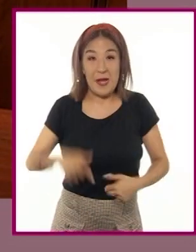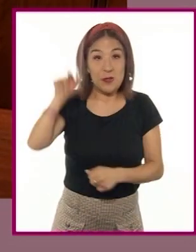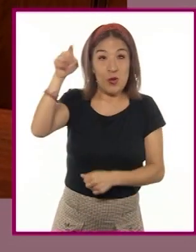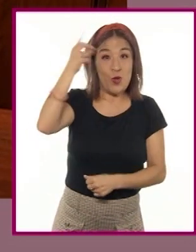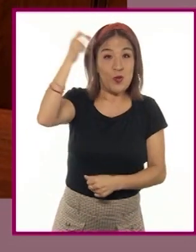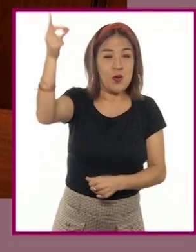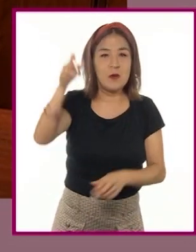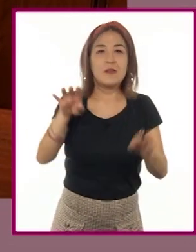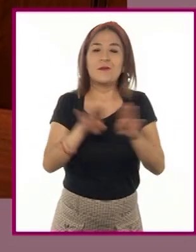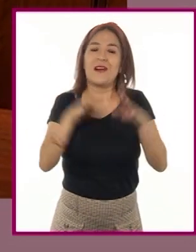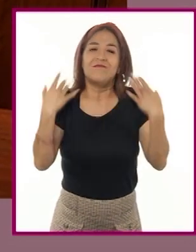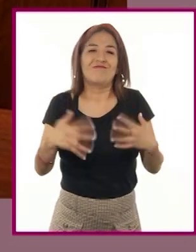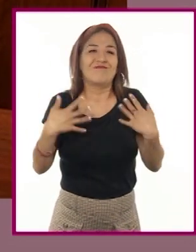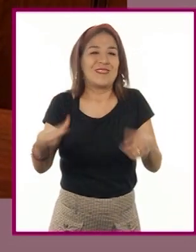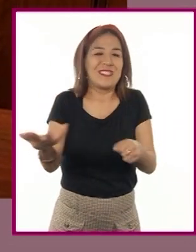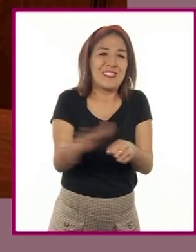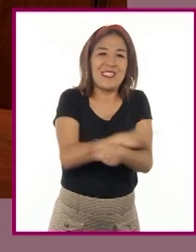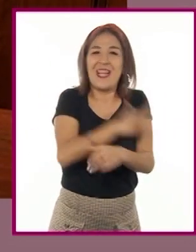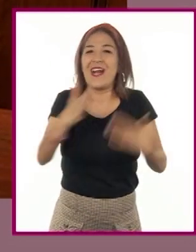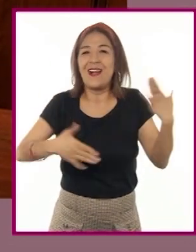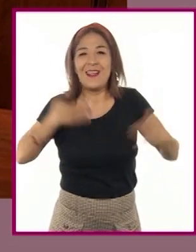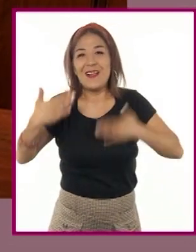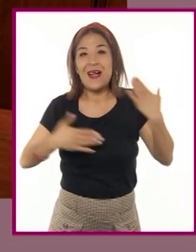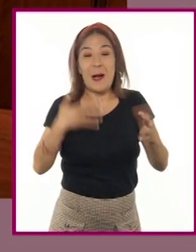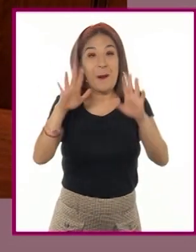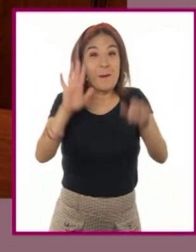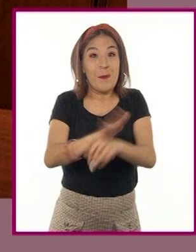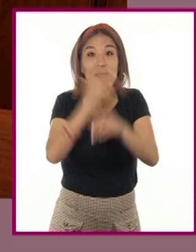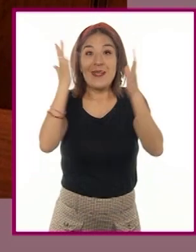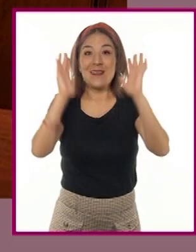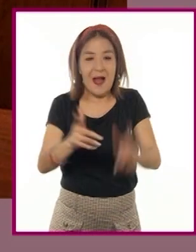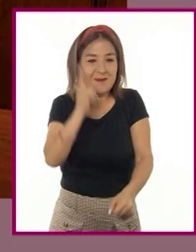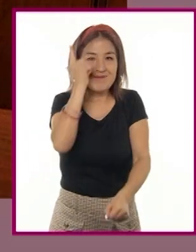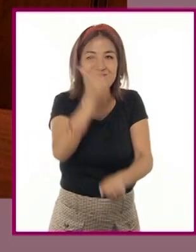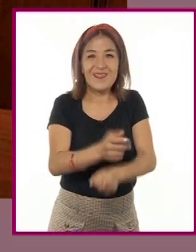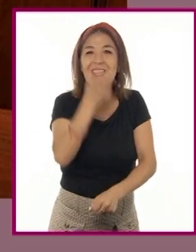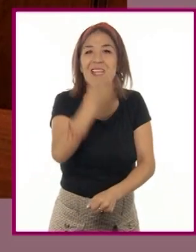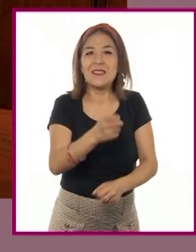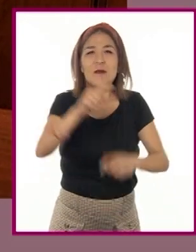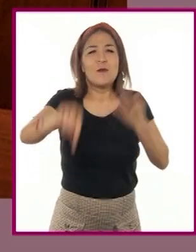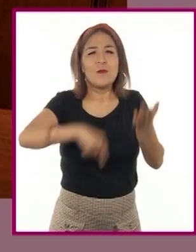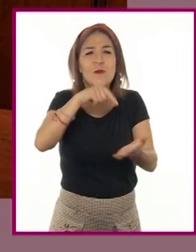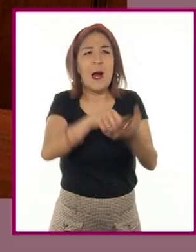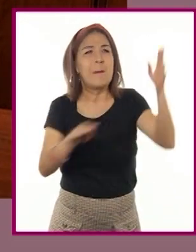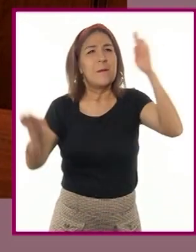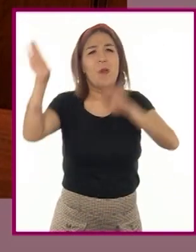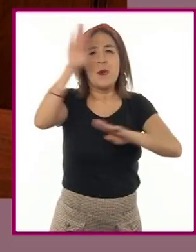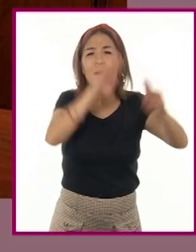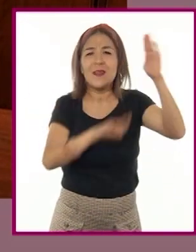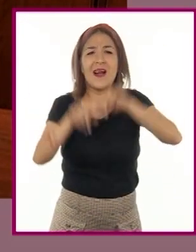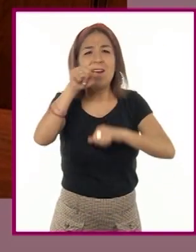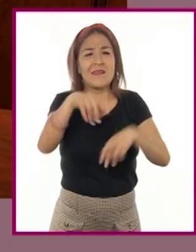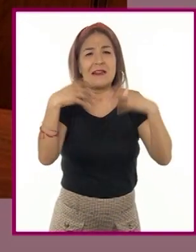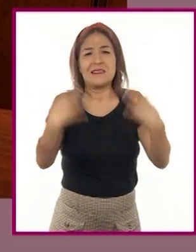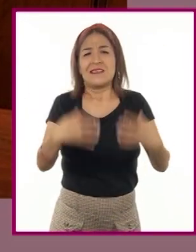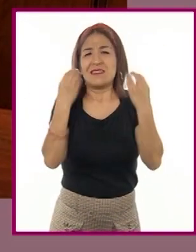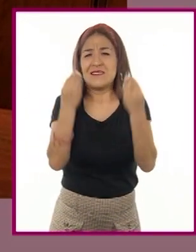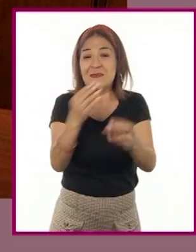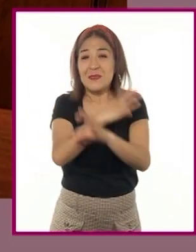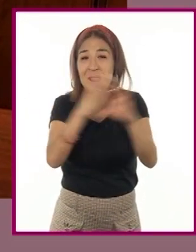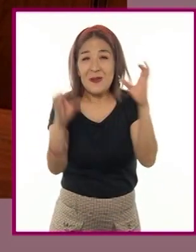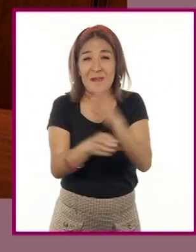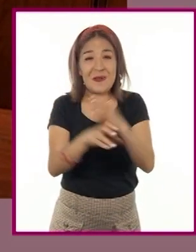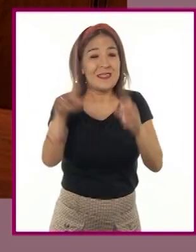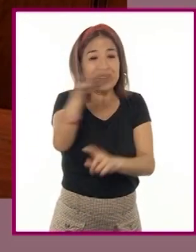se llenaron de alegría, porque habían descubierto una maravillosa montaña, llena de grandes cantidades de